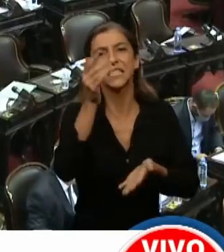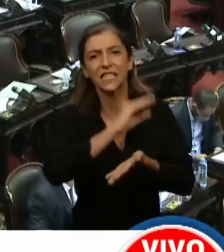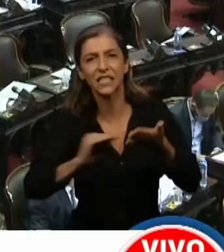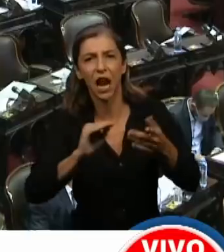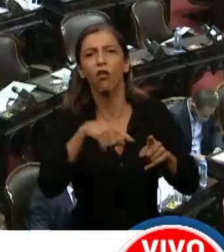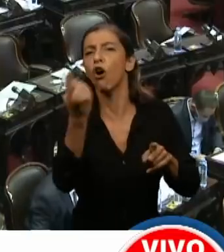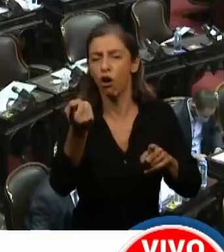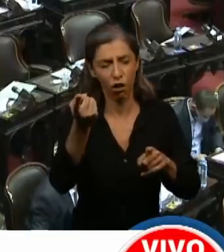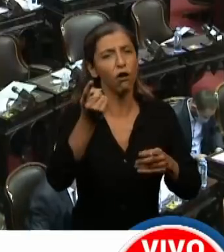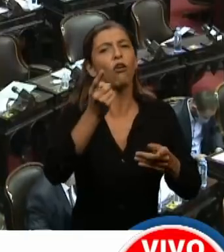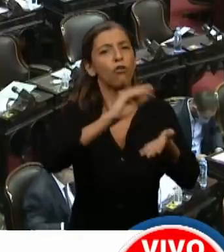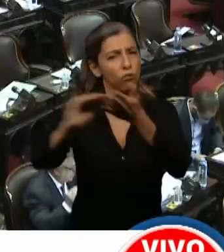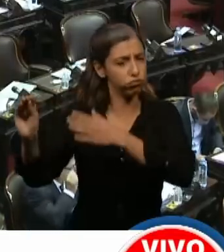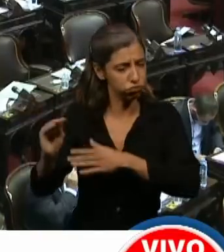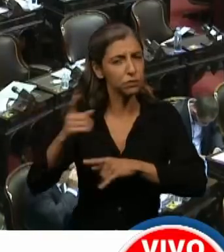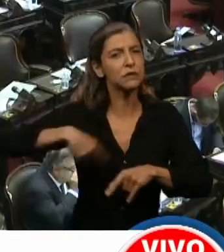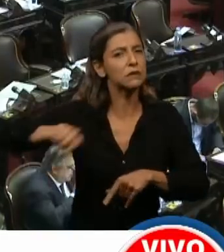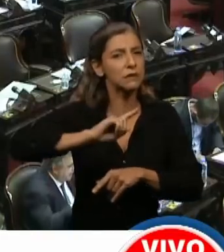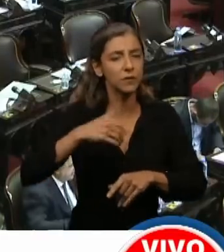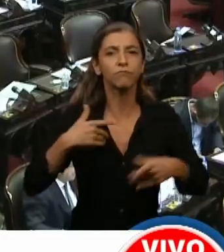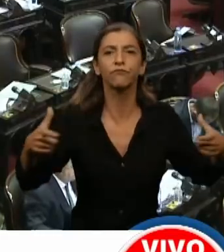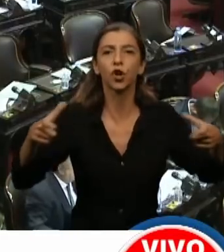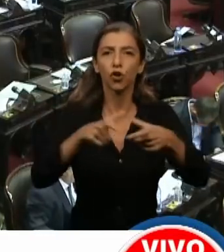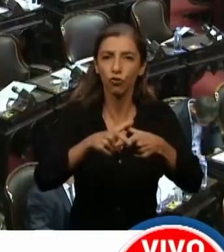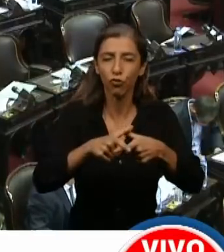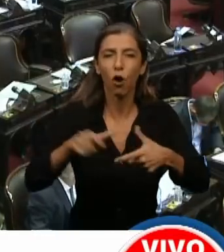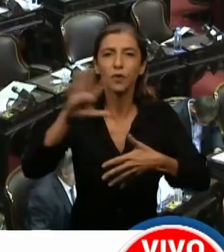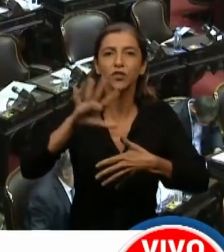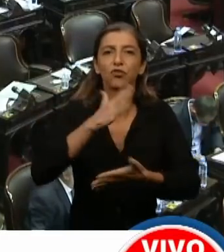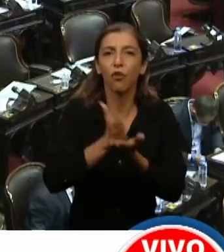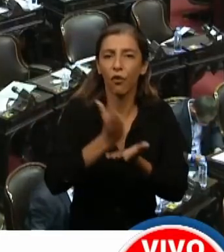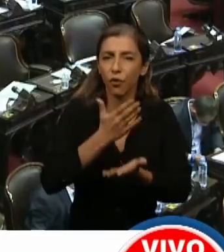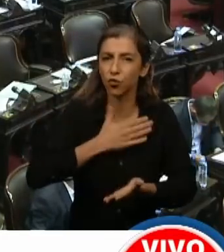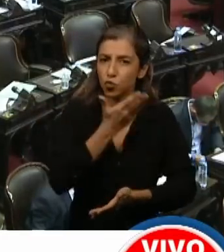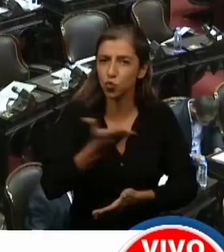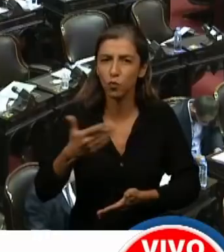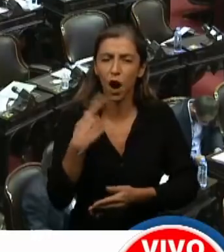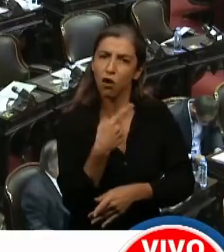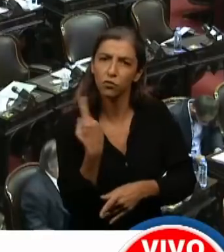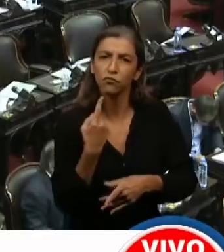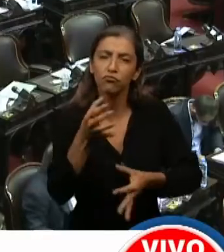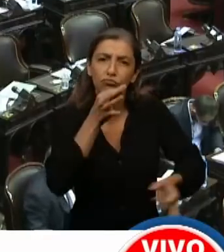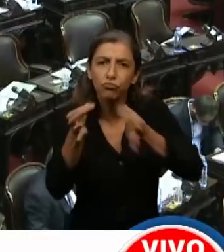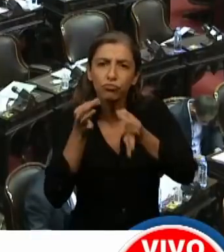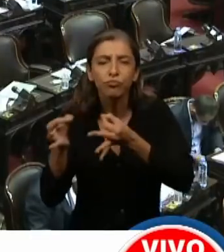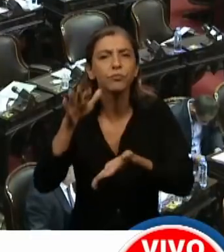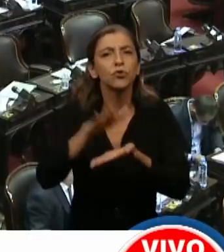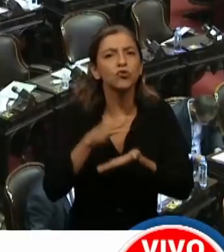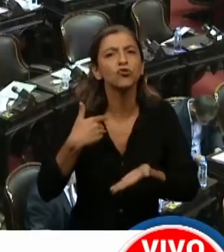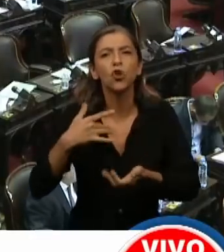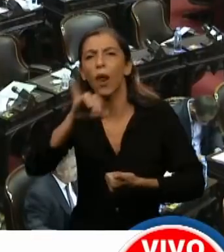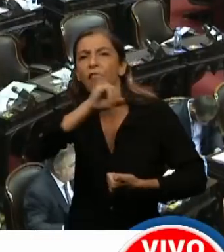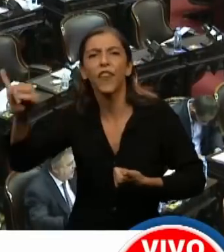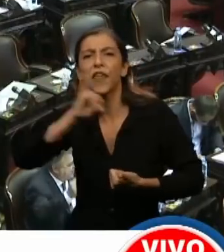muchos legisladores ante la Comisión Interamericana de Derechos Humanos, un relevamiento de las denuncias de